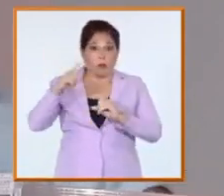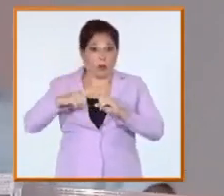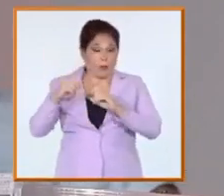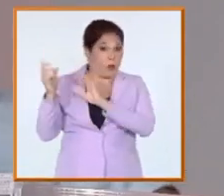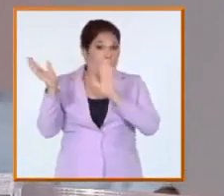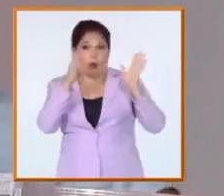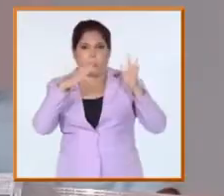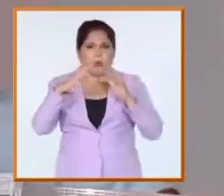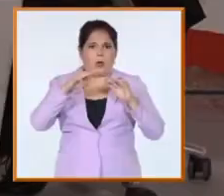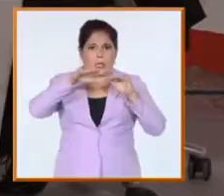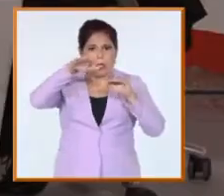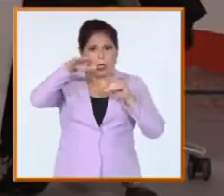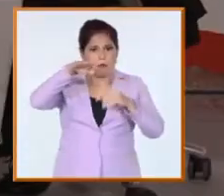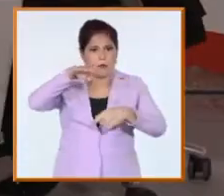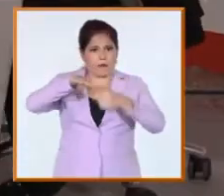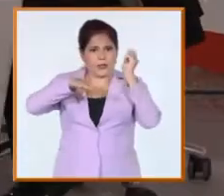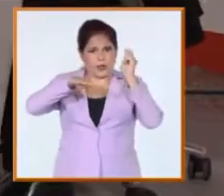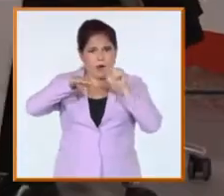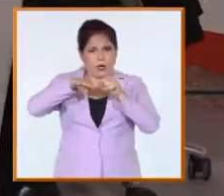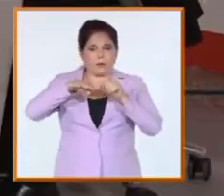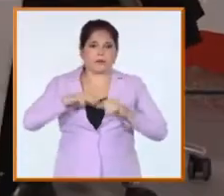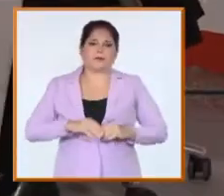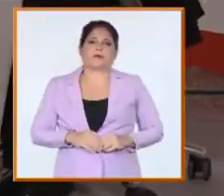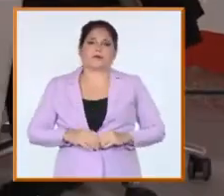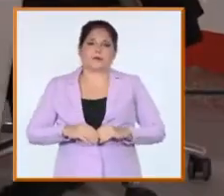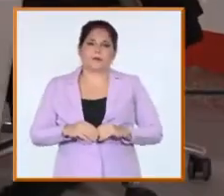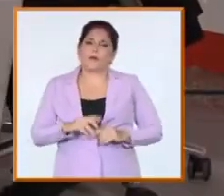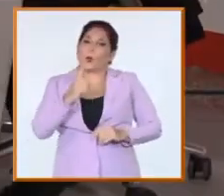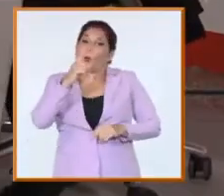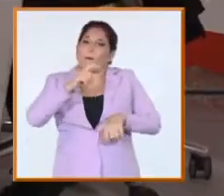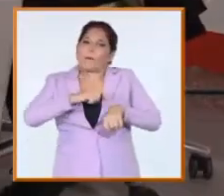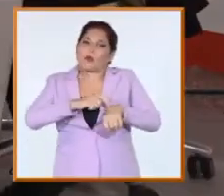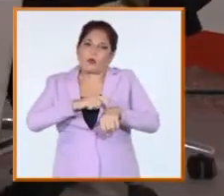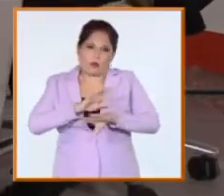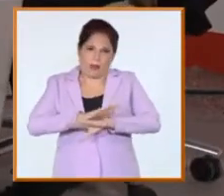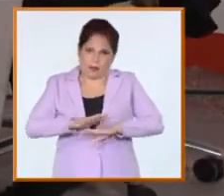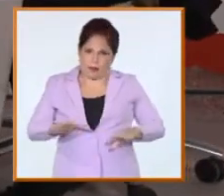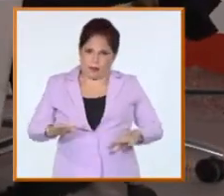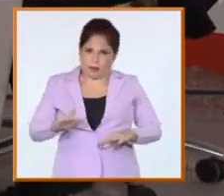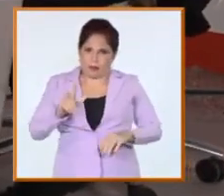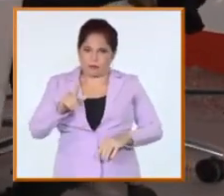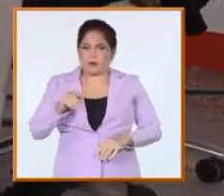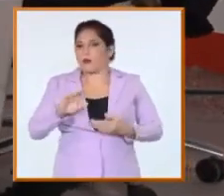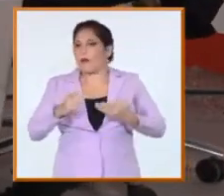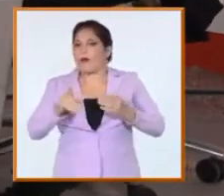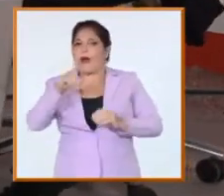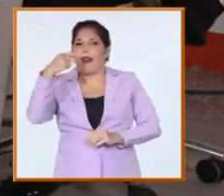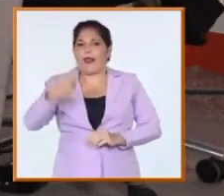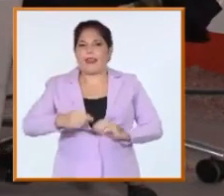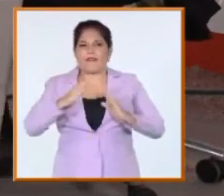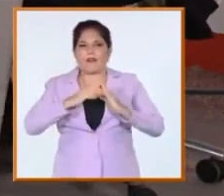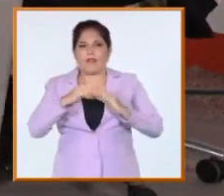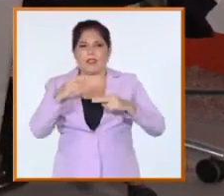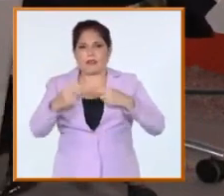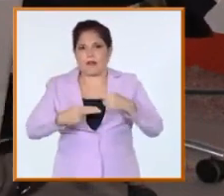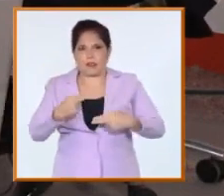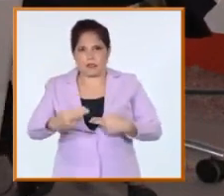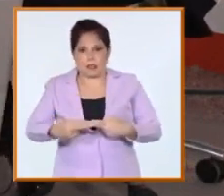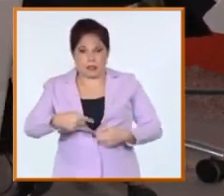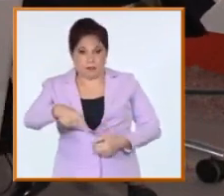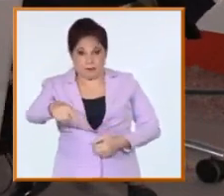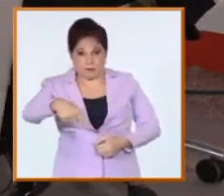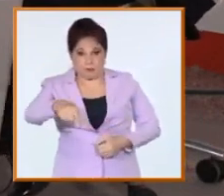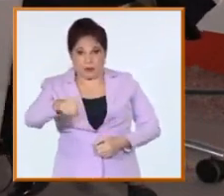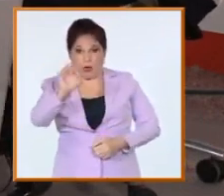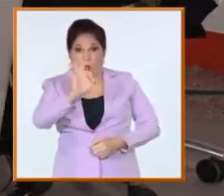y no se lo se lo han llevado me queda ya nada más un minuto cuándo se va a discutir la ley de la vivienda cuando está previsto está previsto